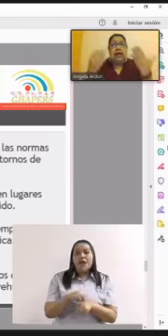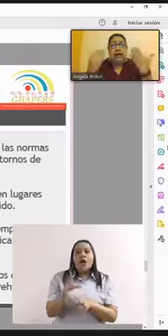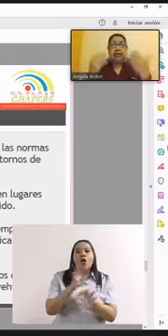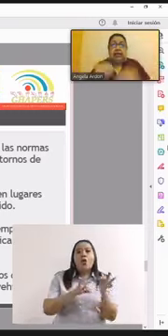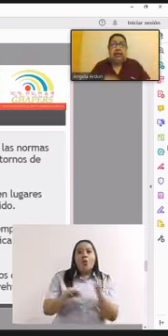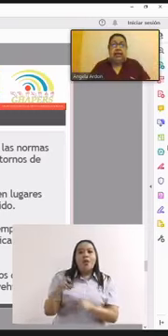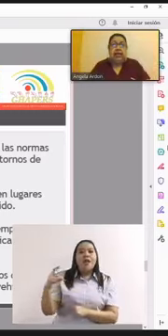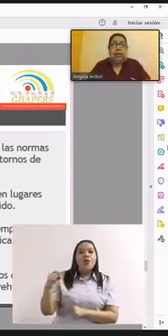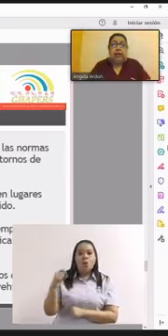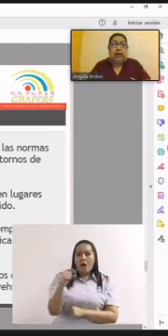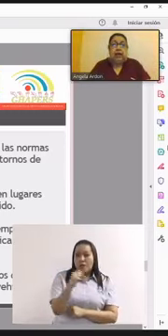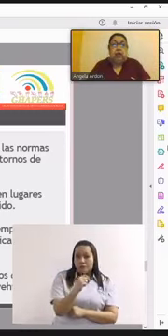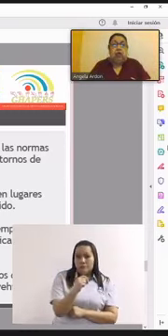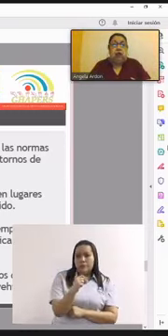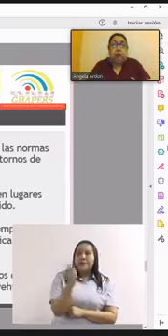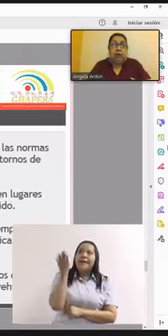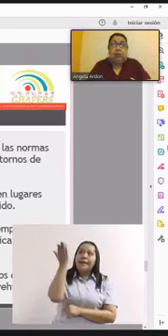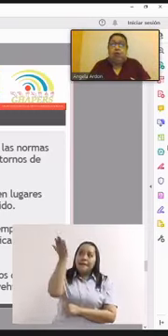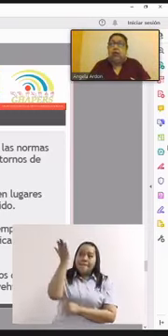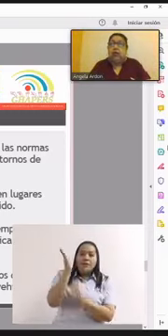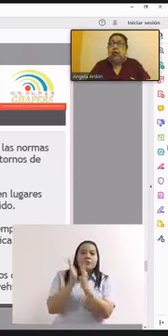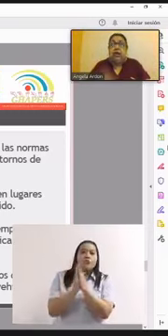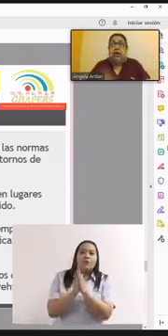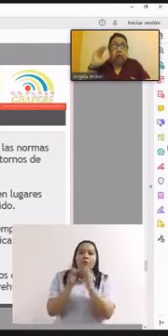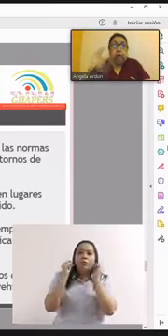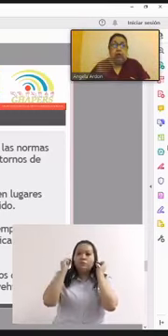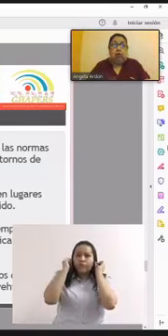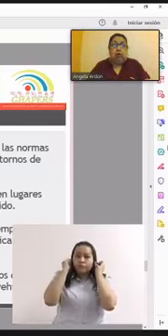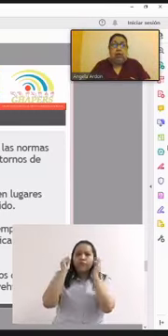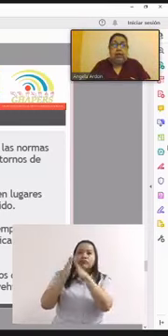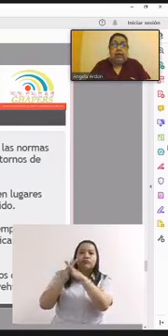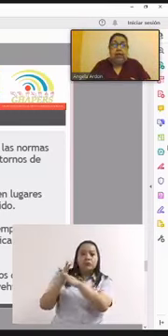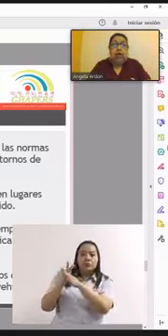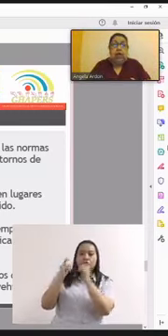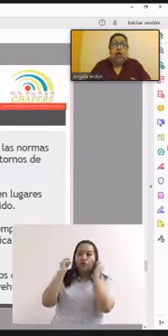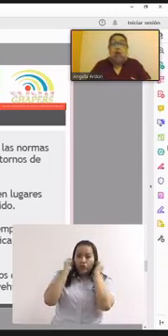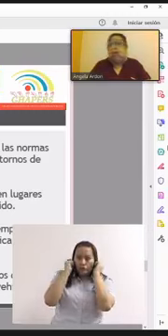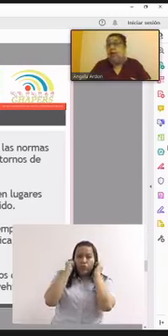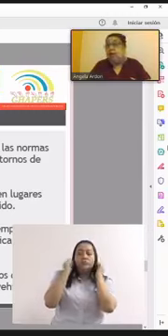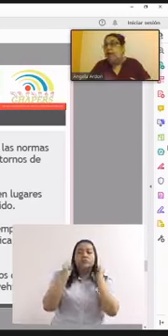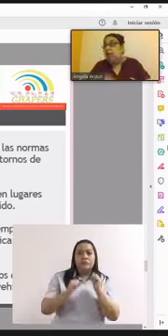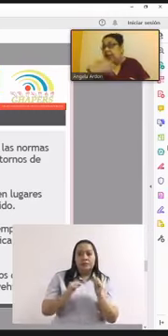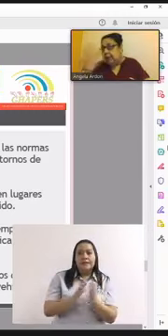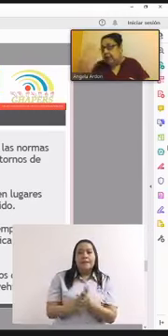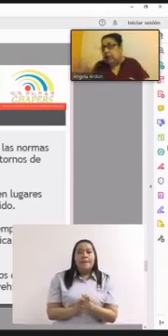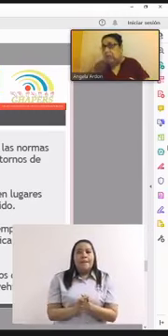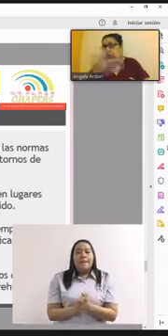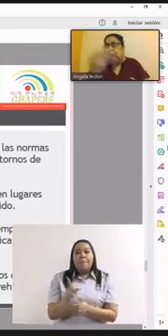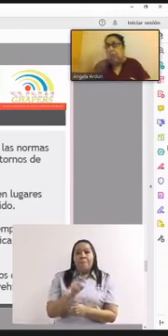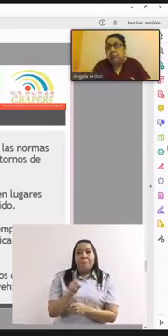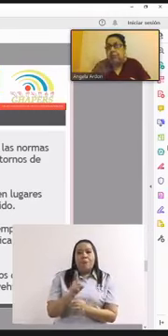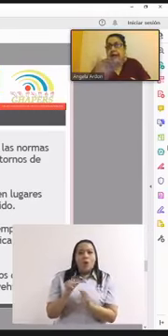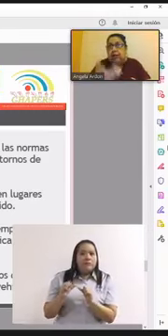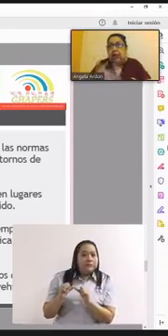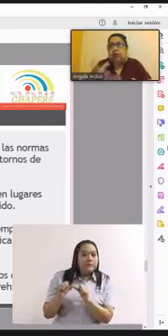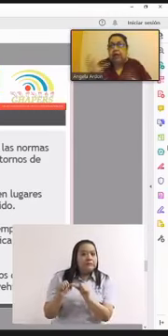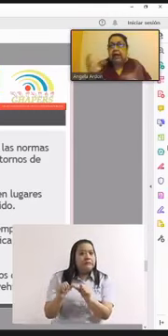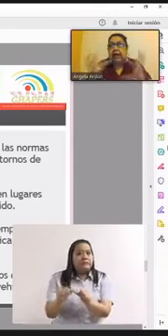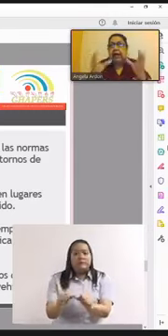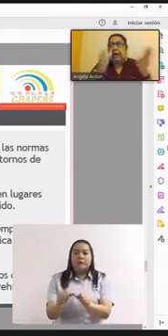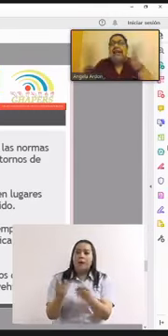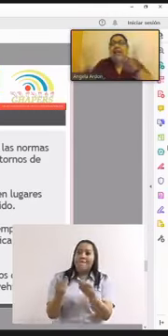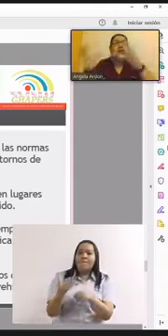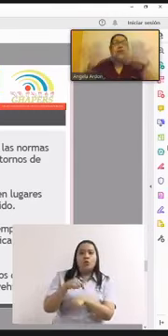hagan, exigir, ¿verdad? Usar protecciones auditivas, como les dije. No permanecer mucho tiempo en bares o en